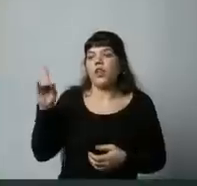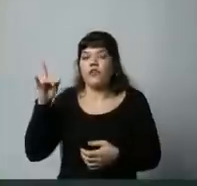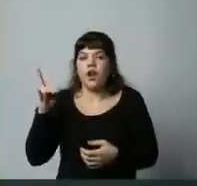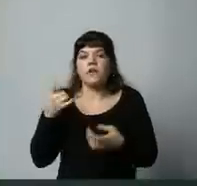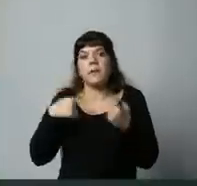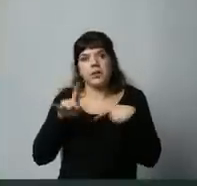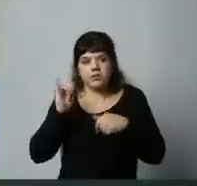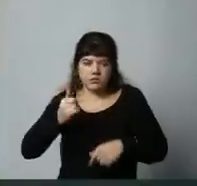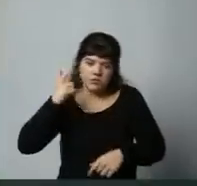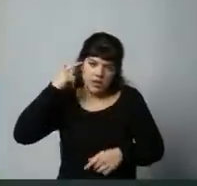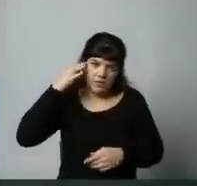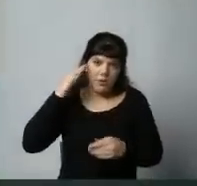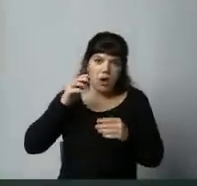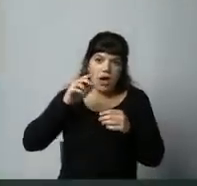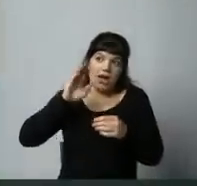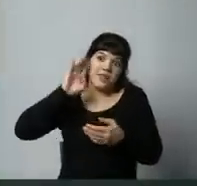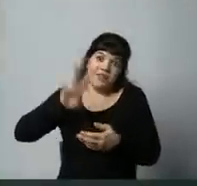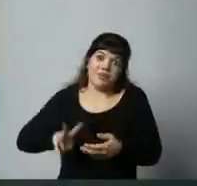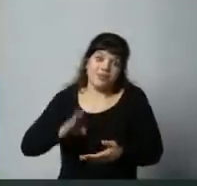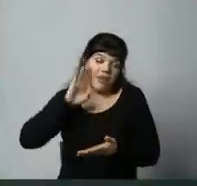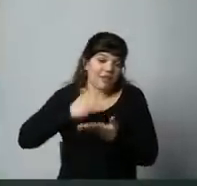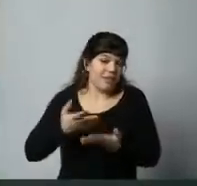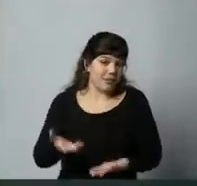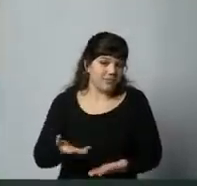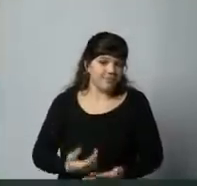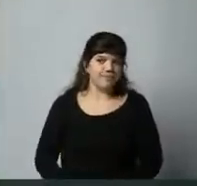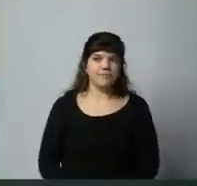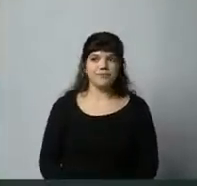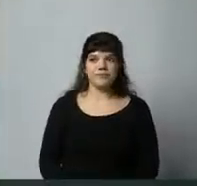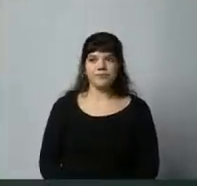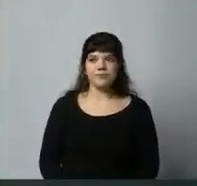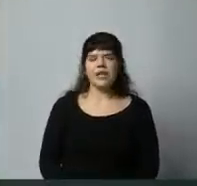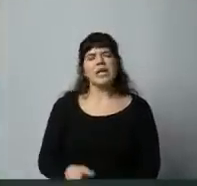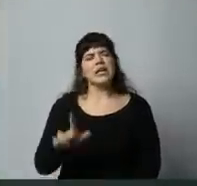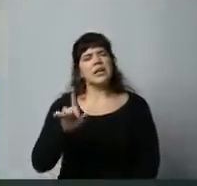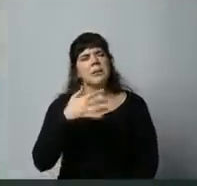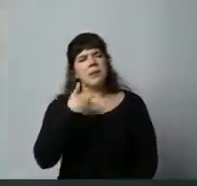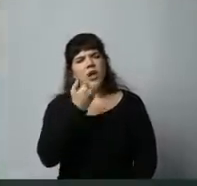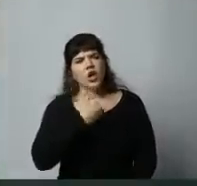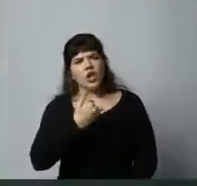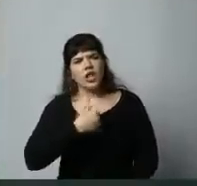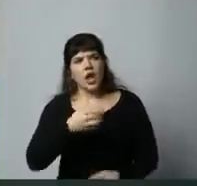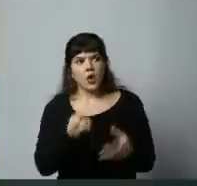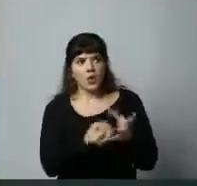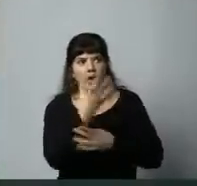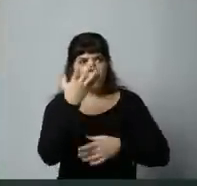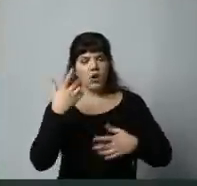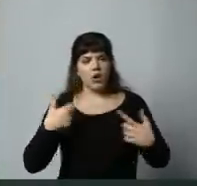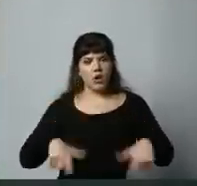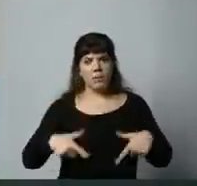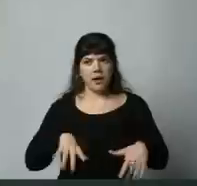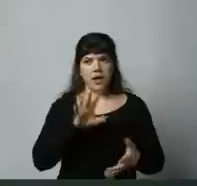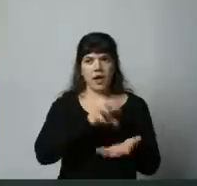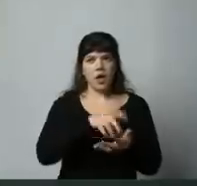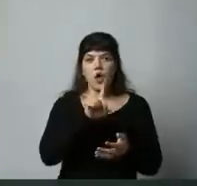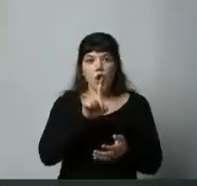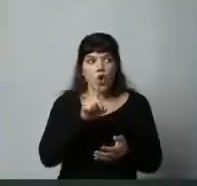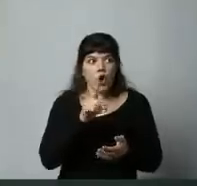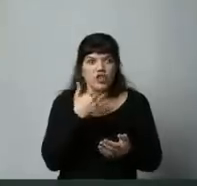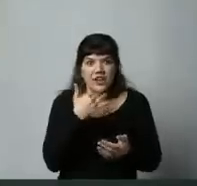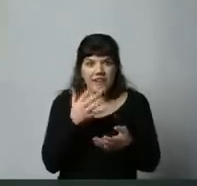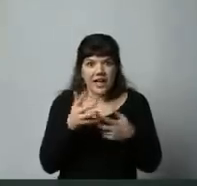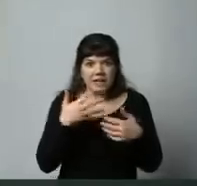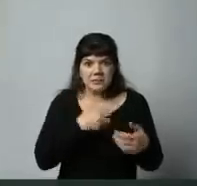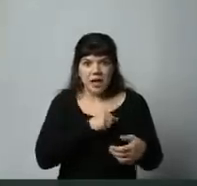piensa que en Venezuela hay una dictadura gracias me contaron que el embajador nuevo K no ha español no habla